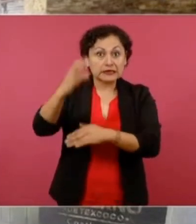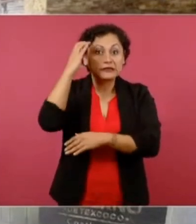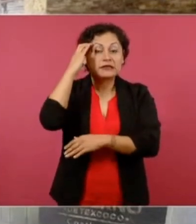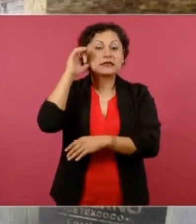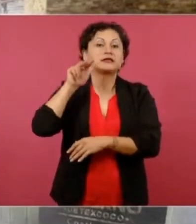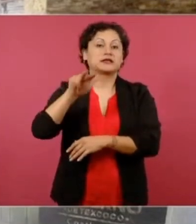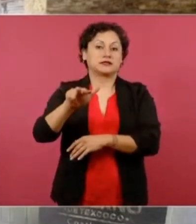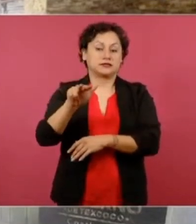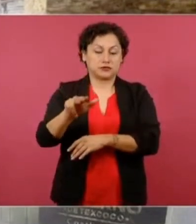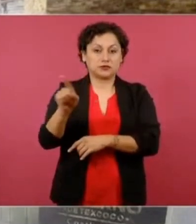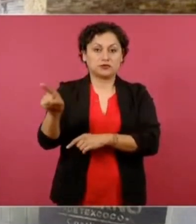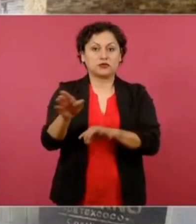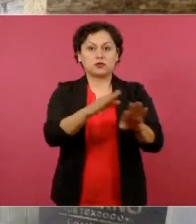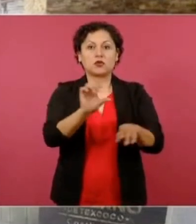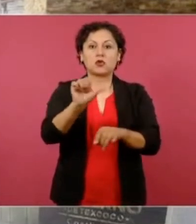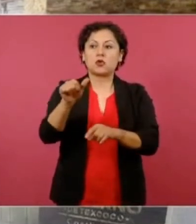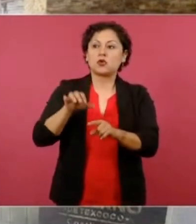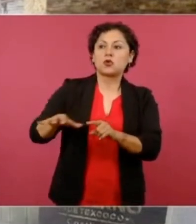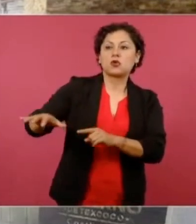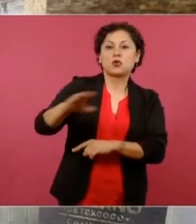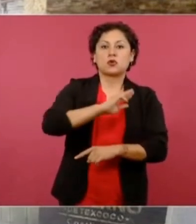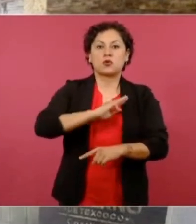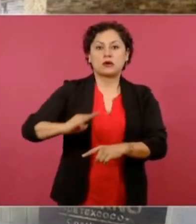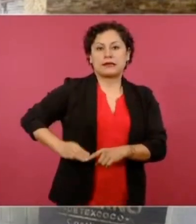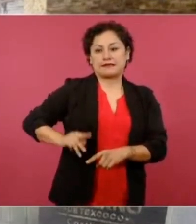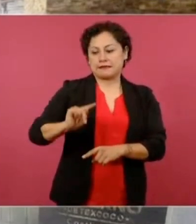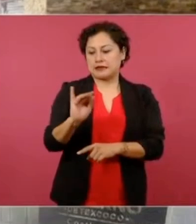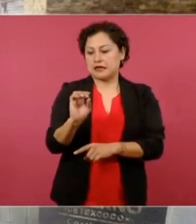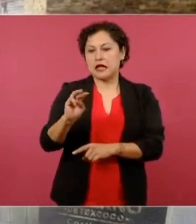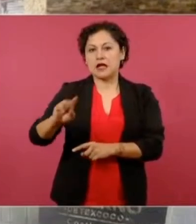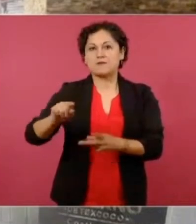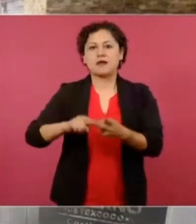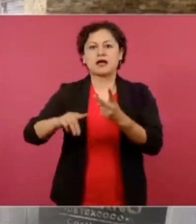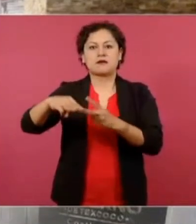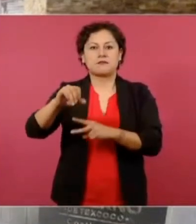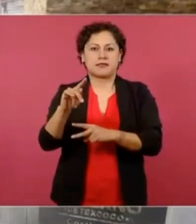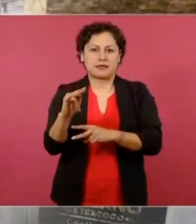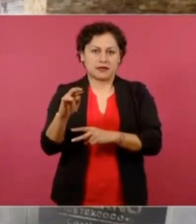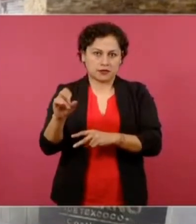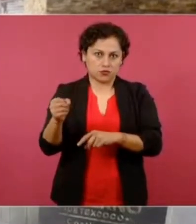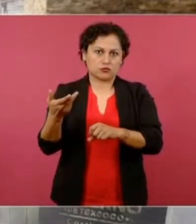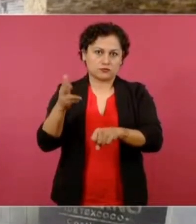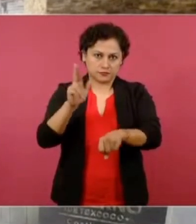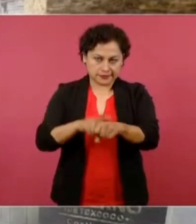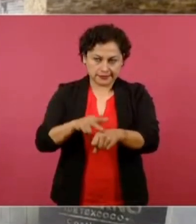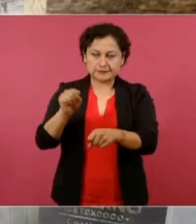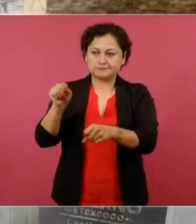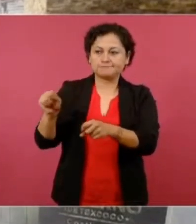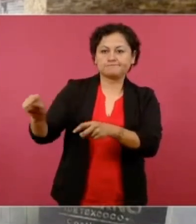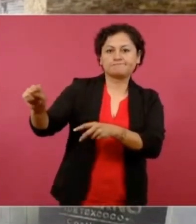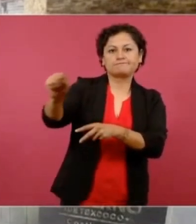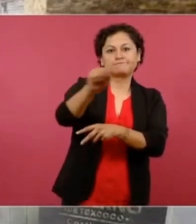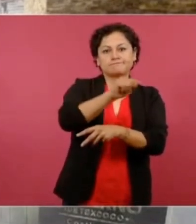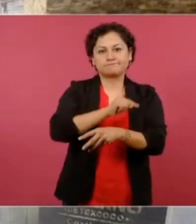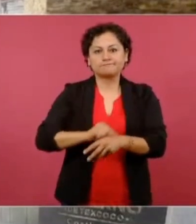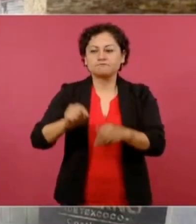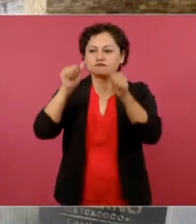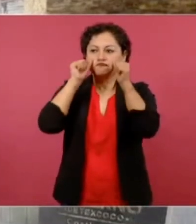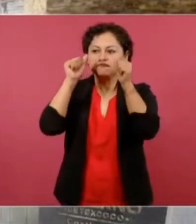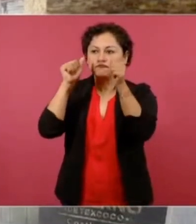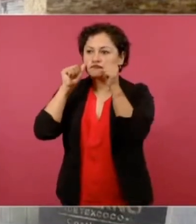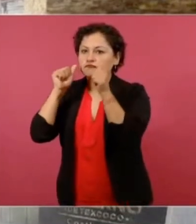los hospitales municipales de Tecámac, el Hospital Materno, además del trabajo que estamos haciendo para echar a andar una